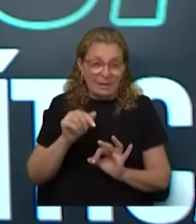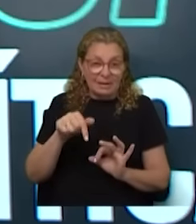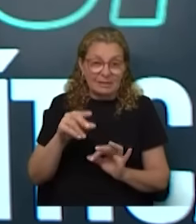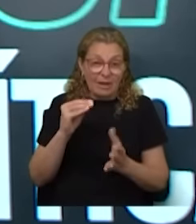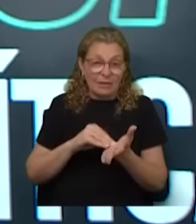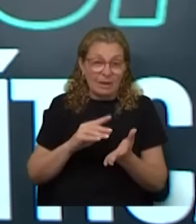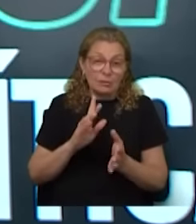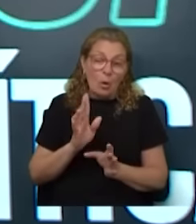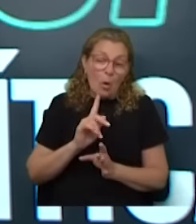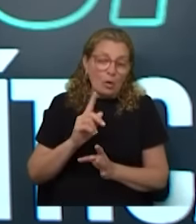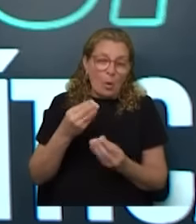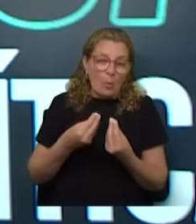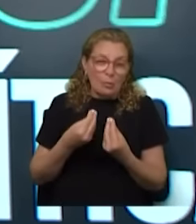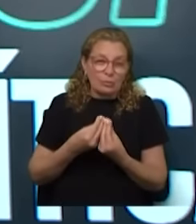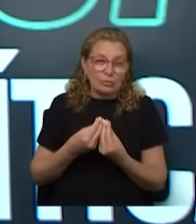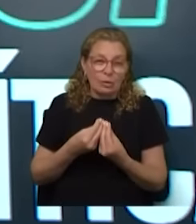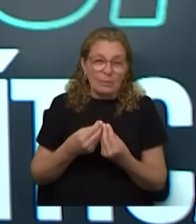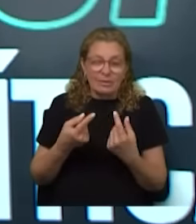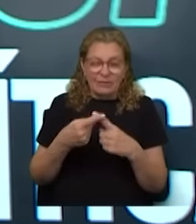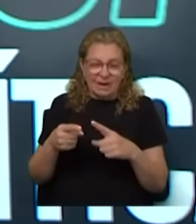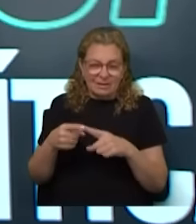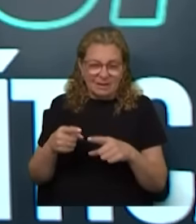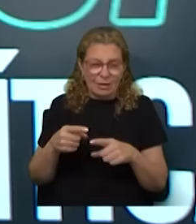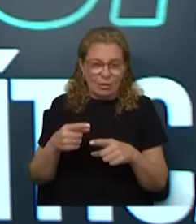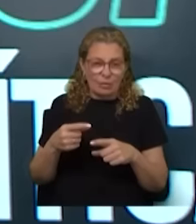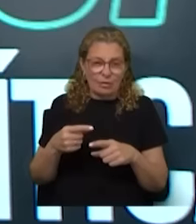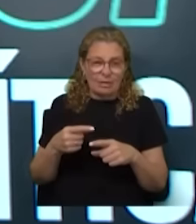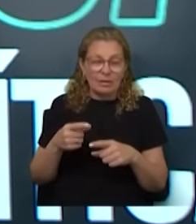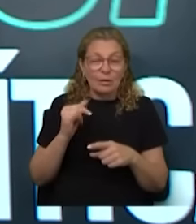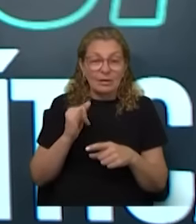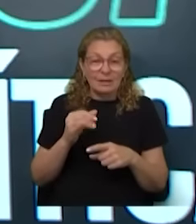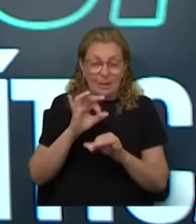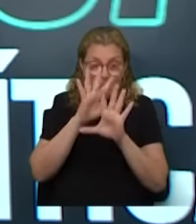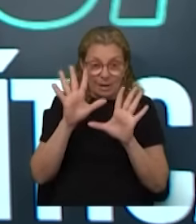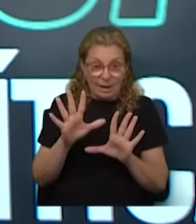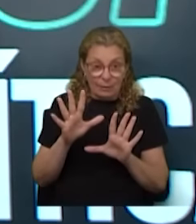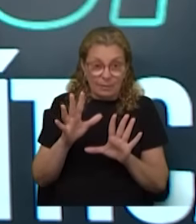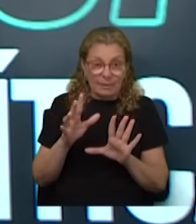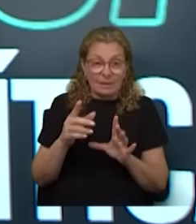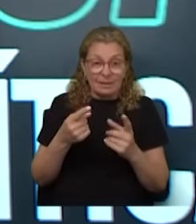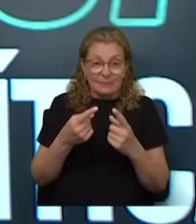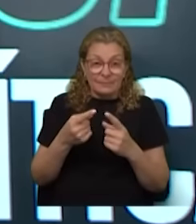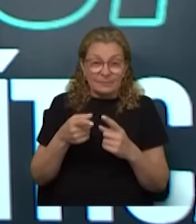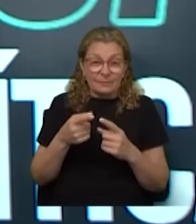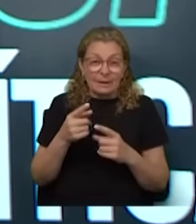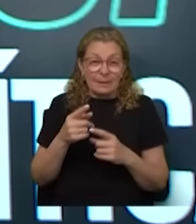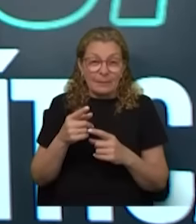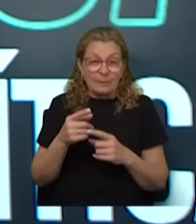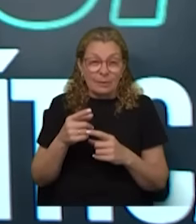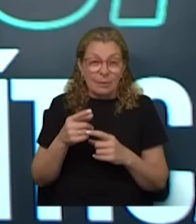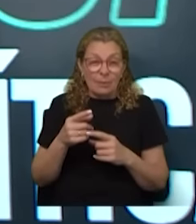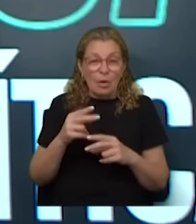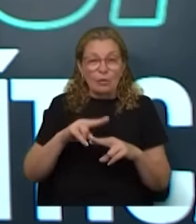vez no sea tanto habiendo estas otras plataformas tan extendidas Lo que sí es Claro que hay unos perfiles que eh Son bastante